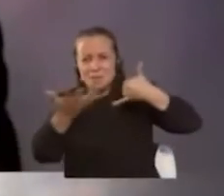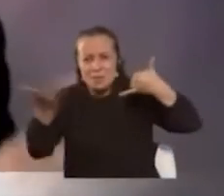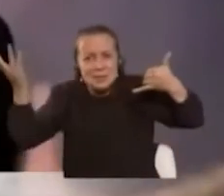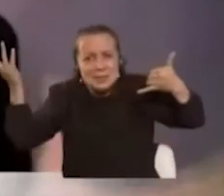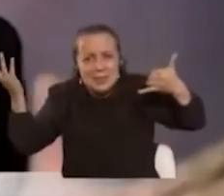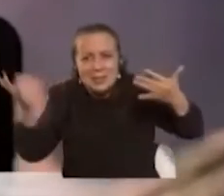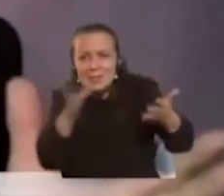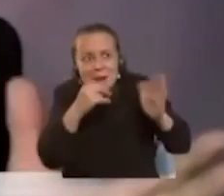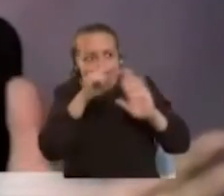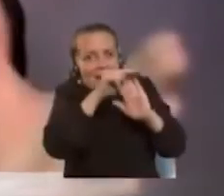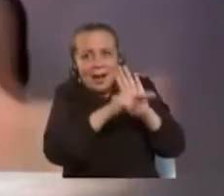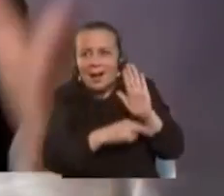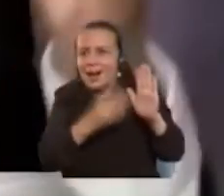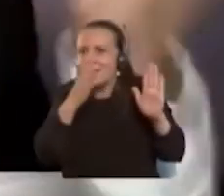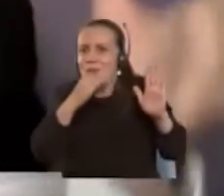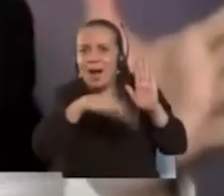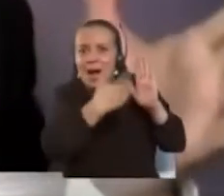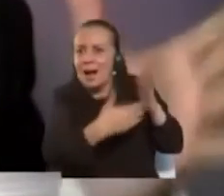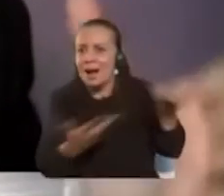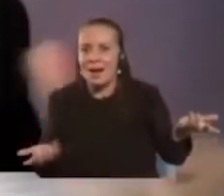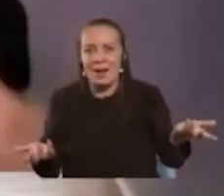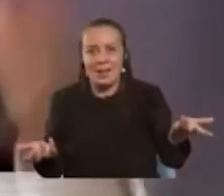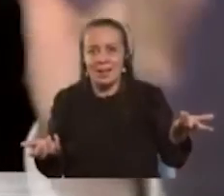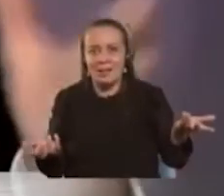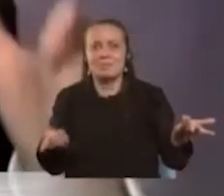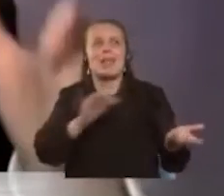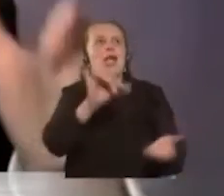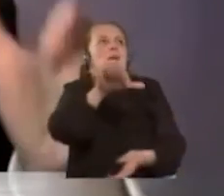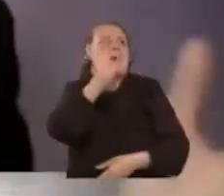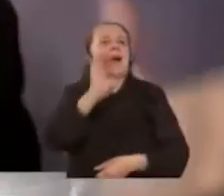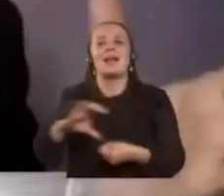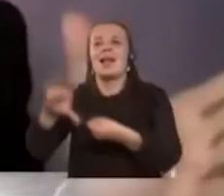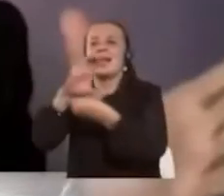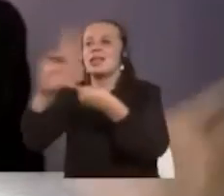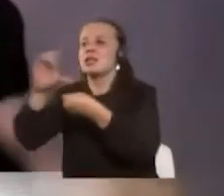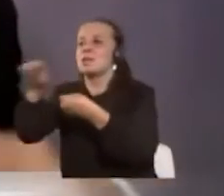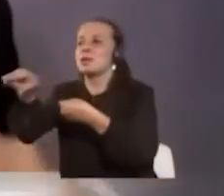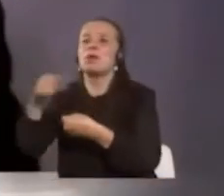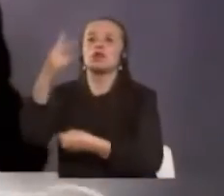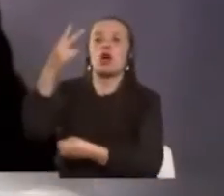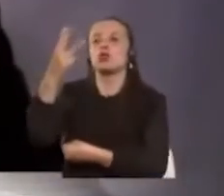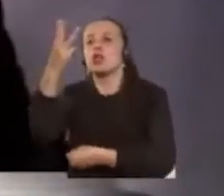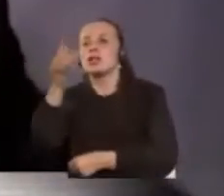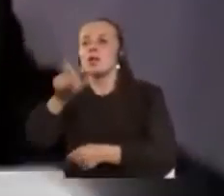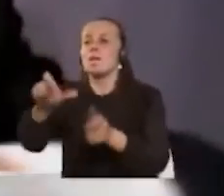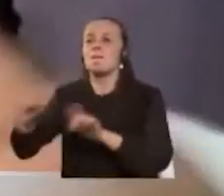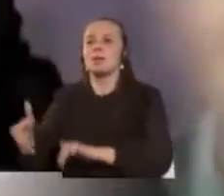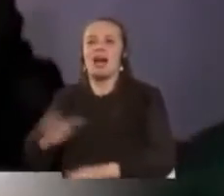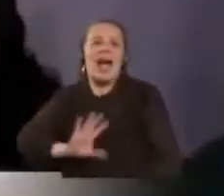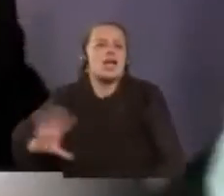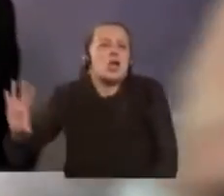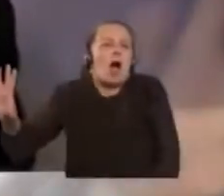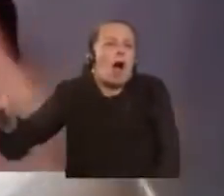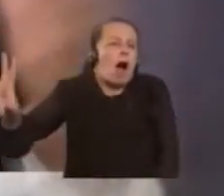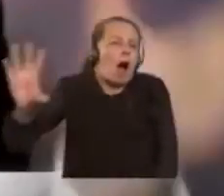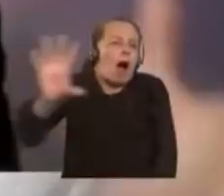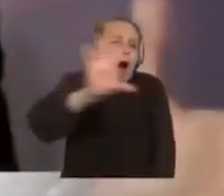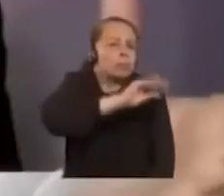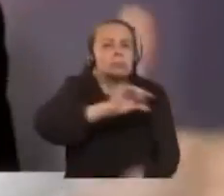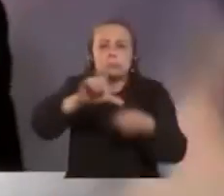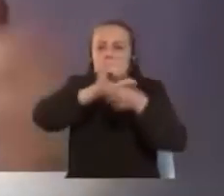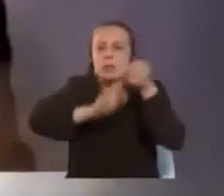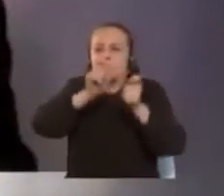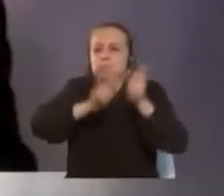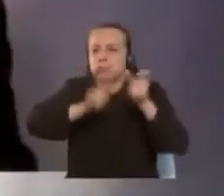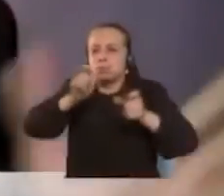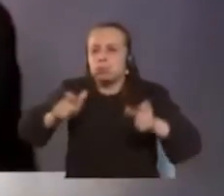no está en las normas? Eso es tanto como que en una ciudad haya 2, 3 o 5 muertos y entonces investiguen a todos los ciudadanos de esa